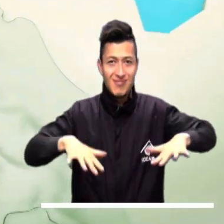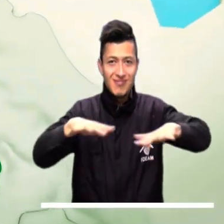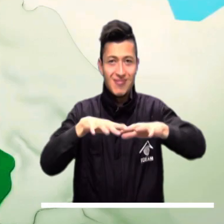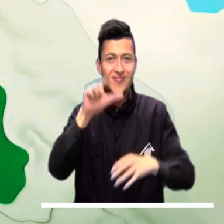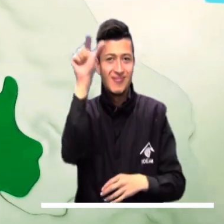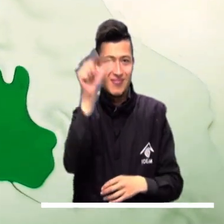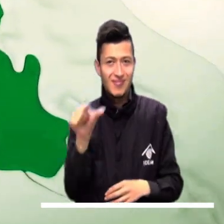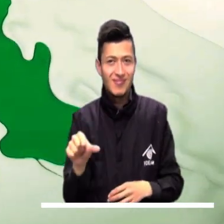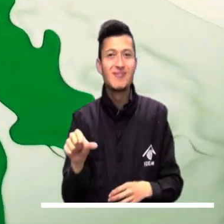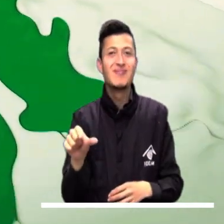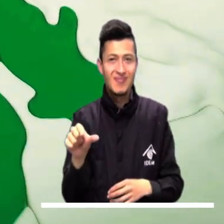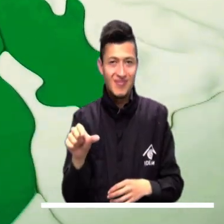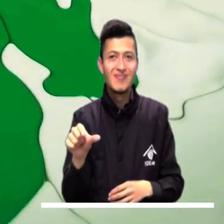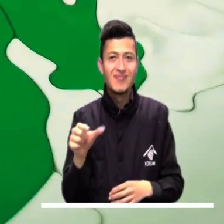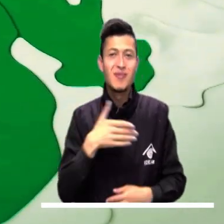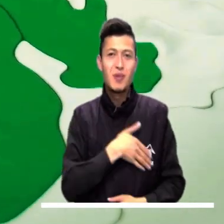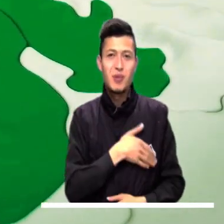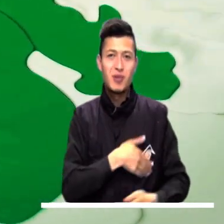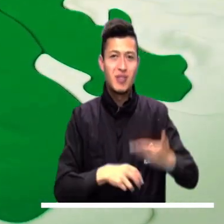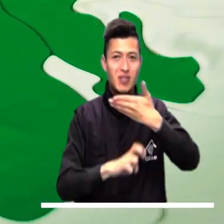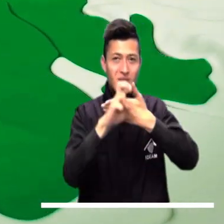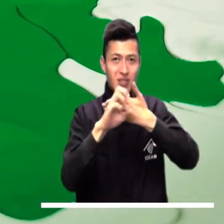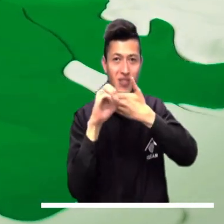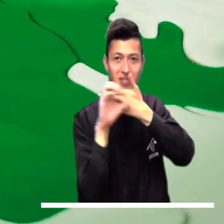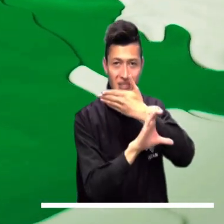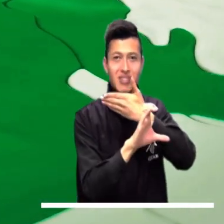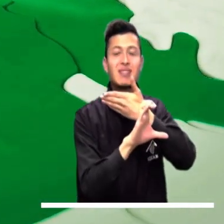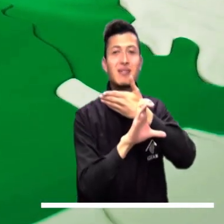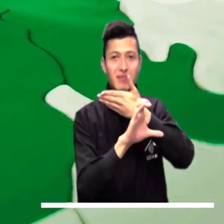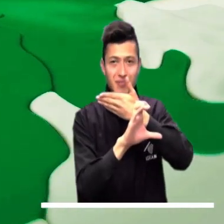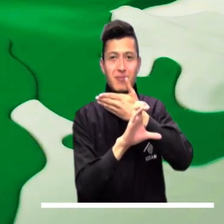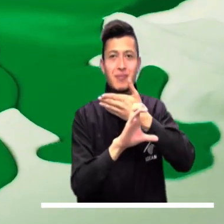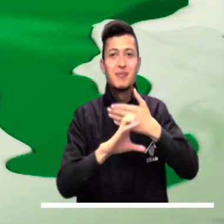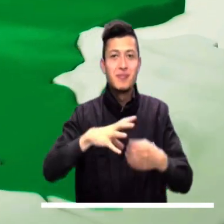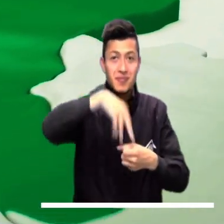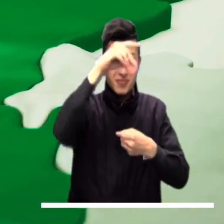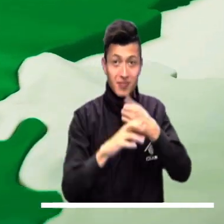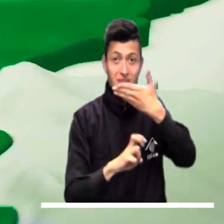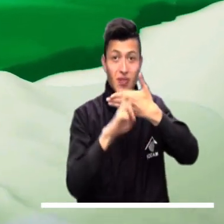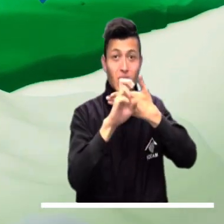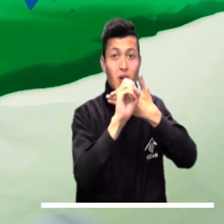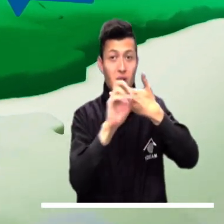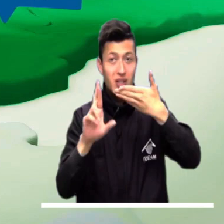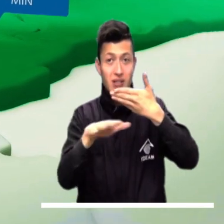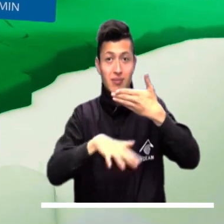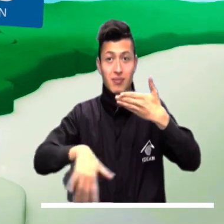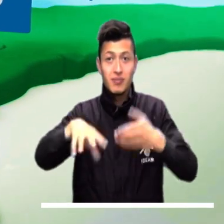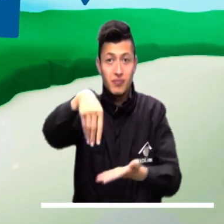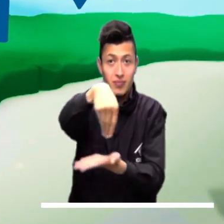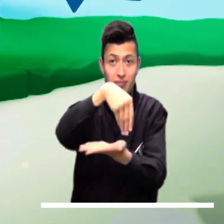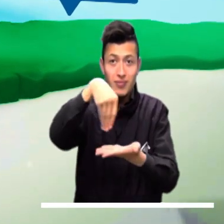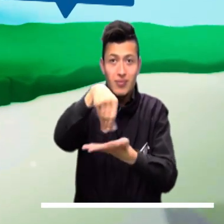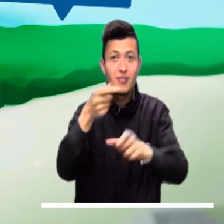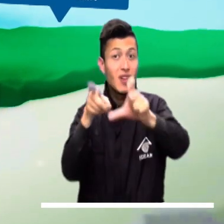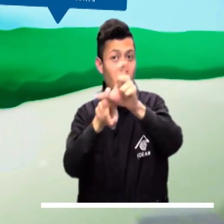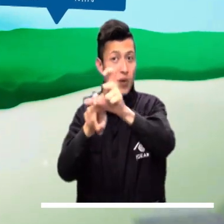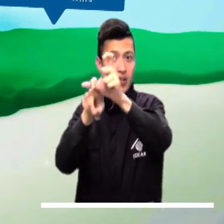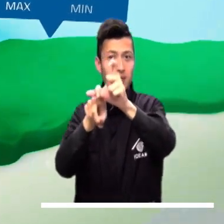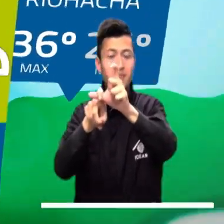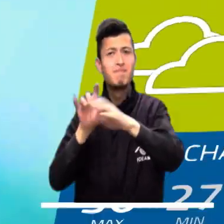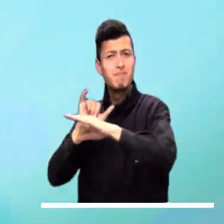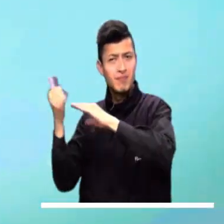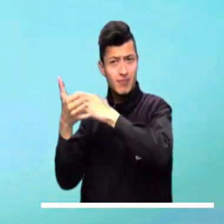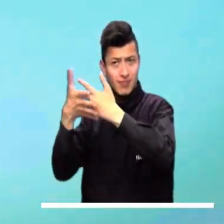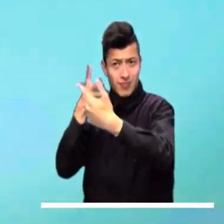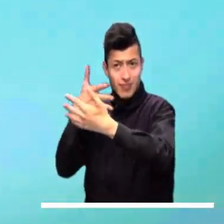diferentes sectores, principalmente sobre Cesar, noroccidente de Bolívar, nororiente de Magdalena, Atlántico y La Guajira. Las